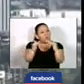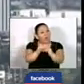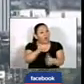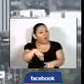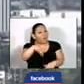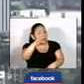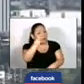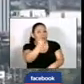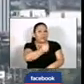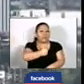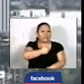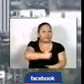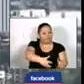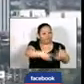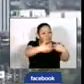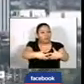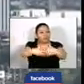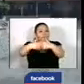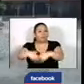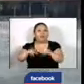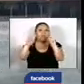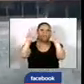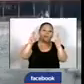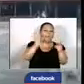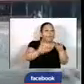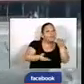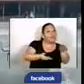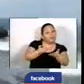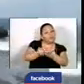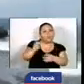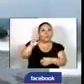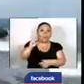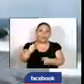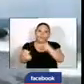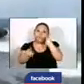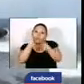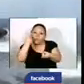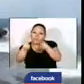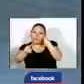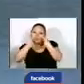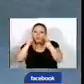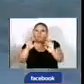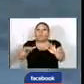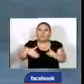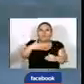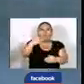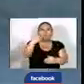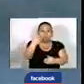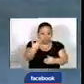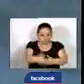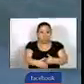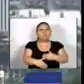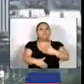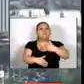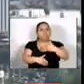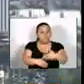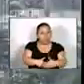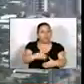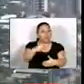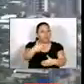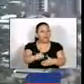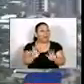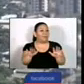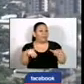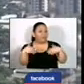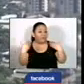afectados están ligados al sector de servicios y turismo. La lentitud de la recuperación de estos sectores está